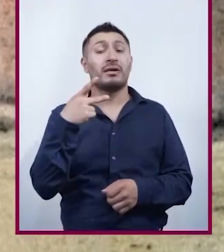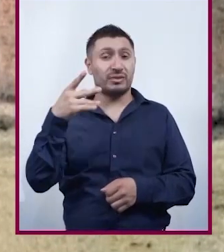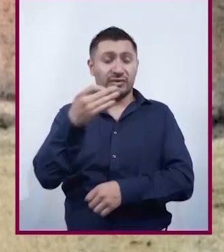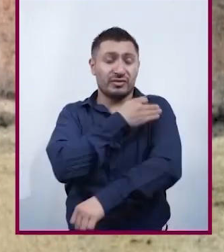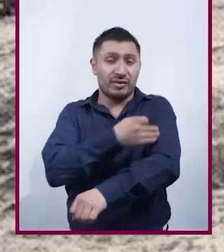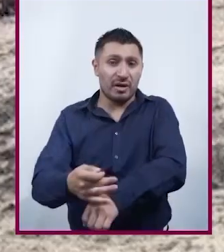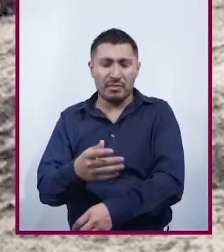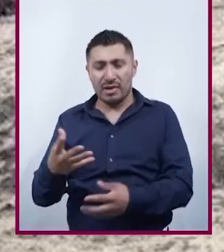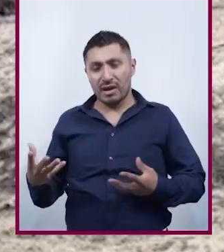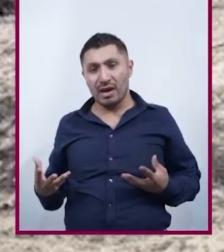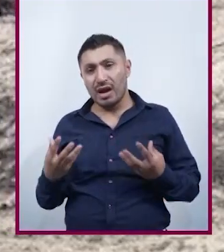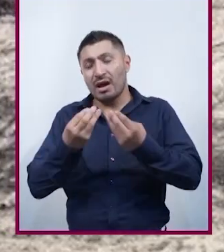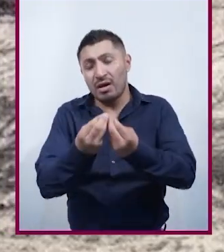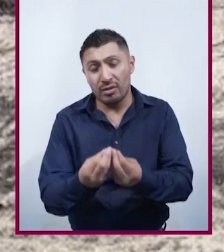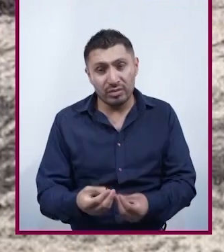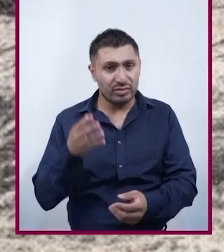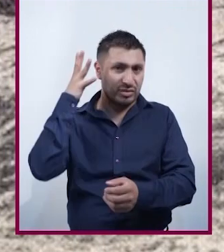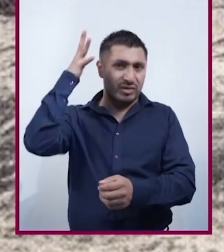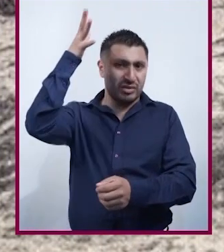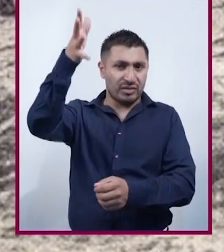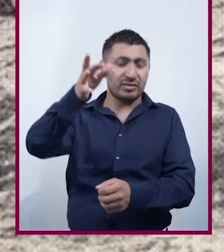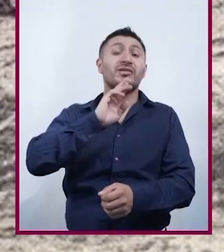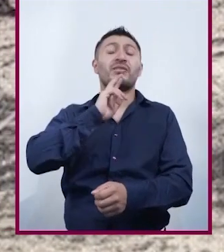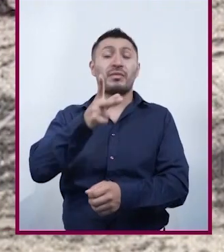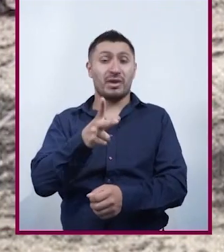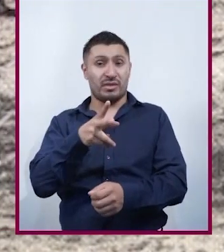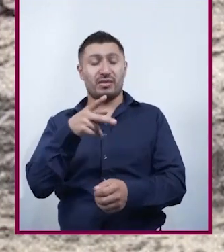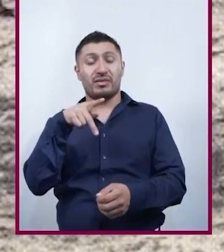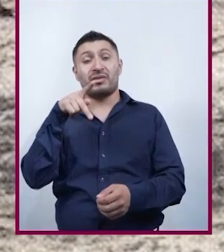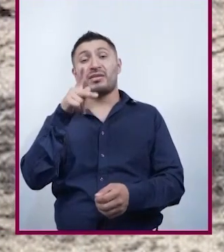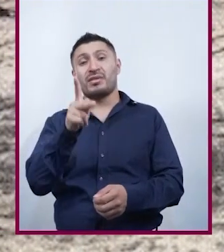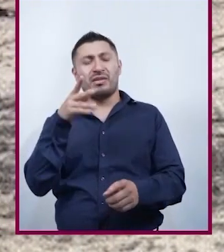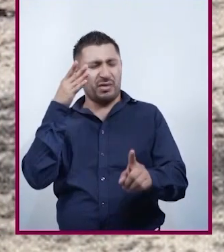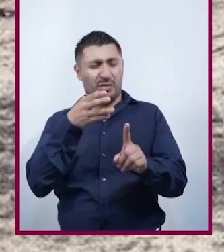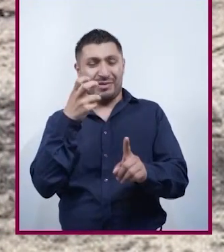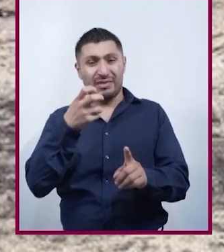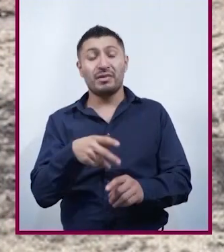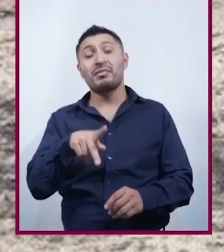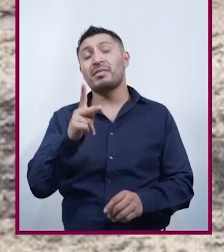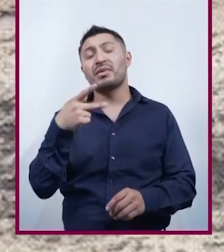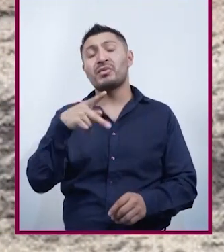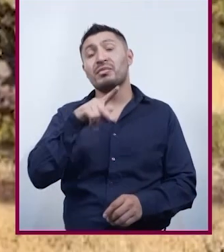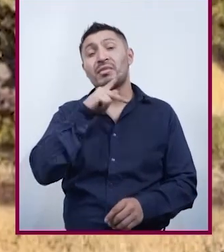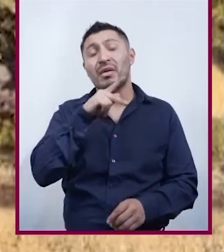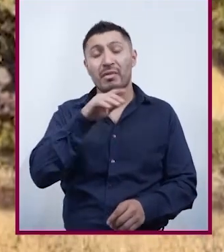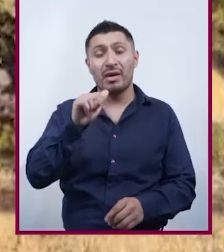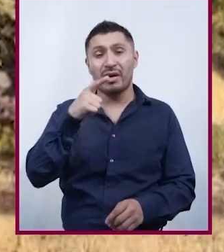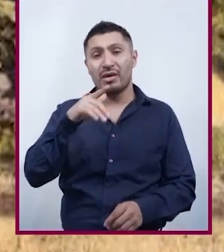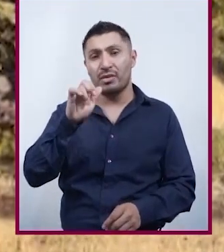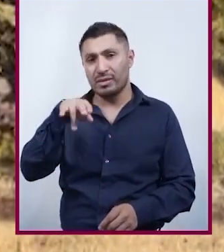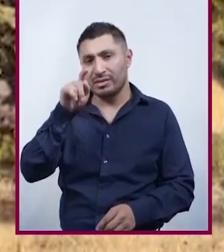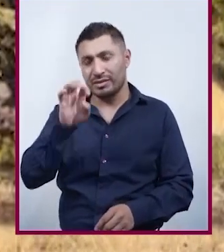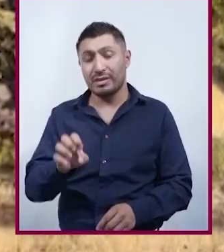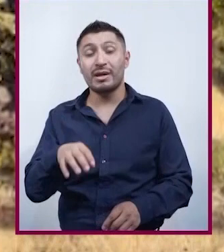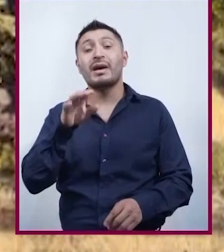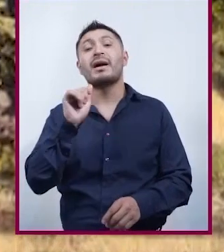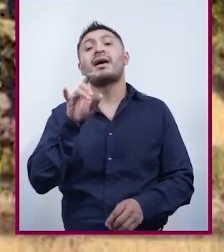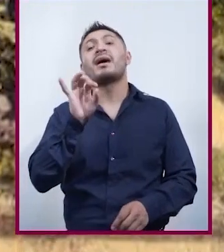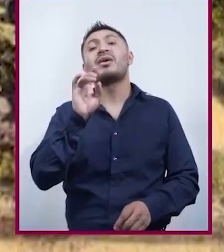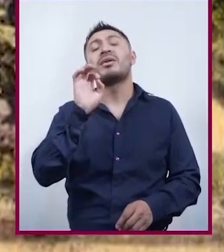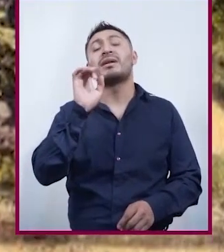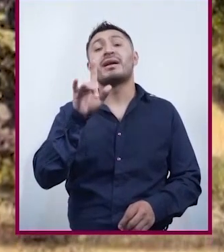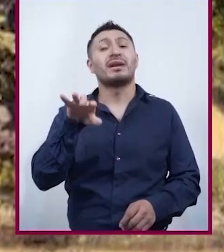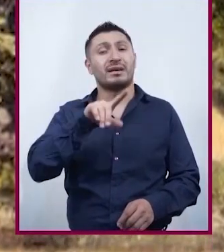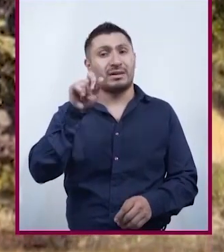Sonora, al que su familia se mudó buscando un mejor futuro, pues su padre se convirtió en agente aduanal después de haberse ganado